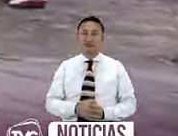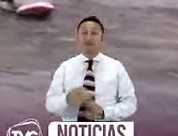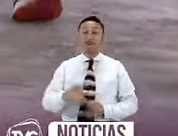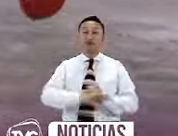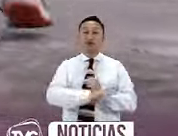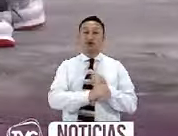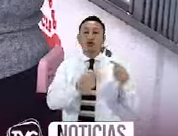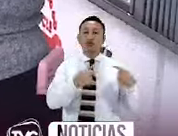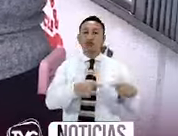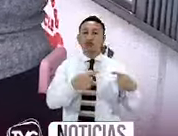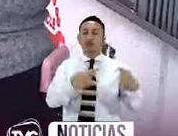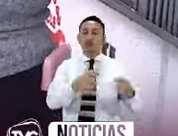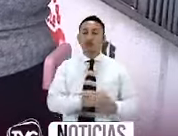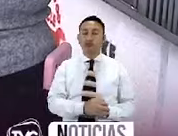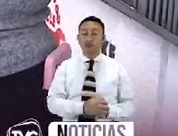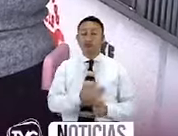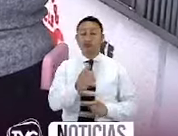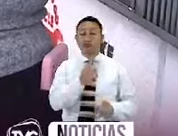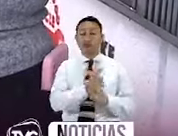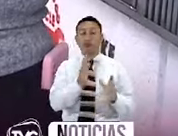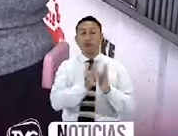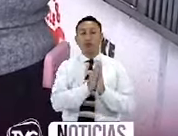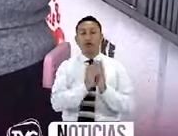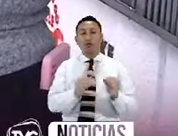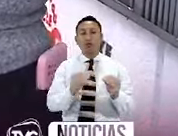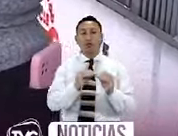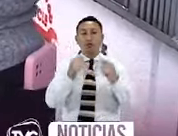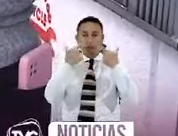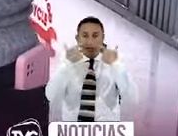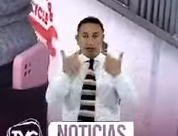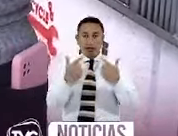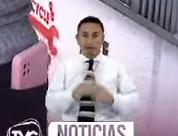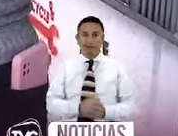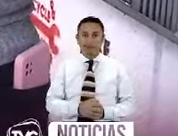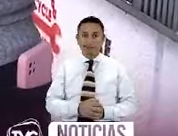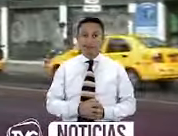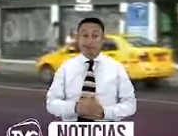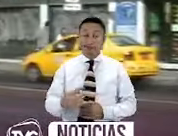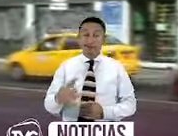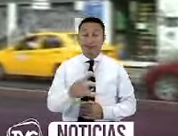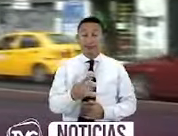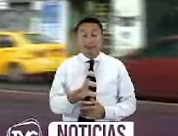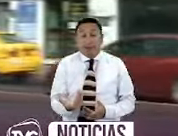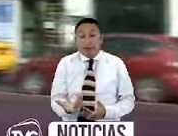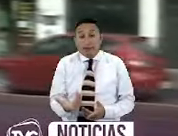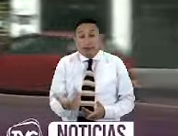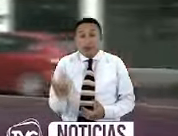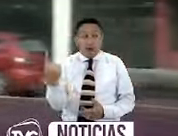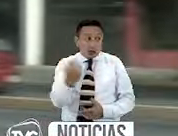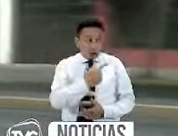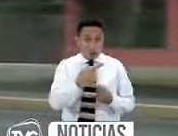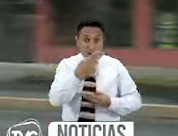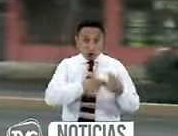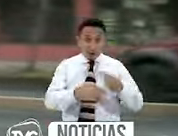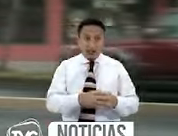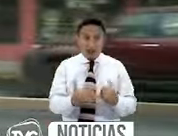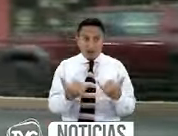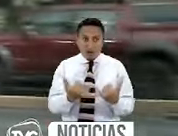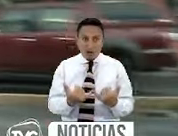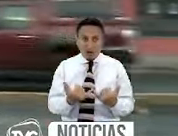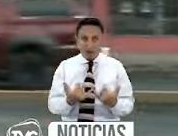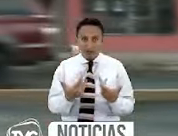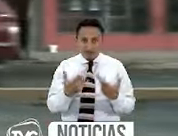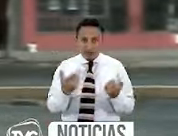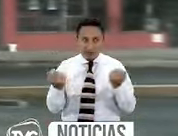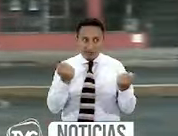frecuentes. Por eso piden más patrullajes porque lamentan que pese a ser una zona comercial, no sean suficientes